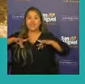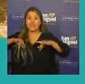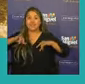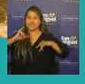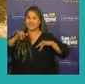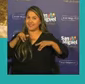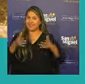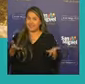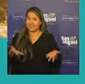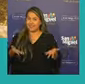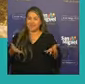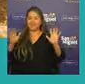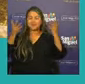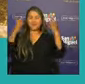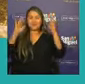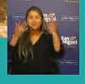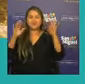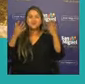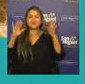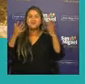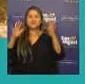¿no?